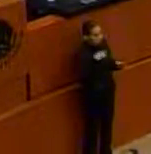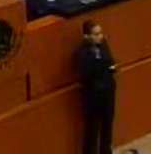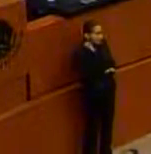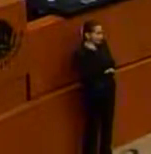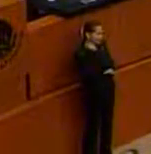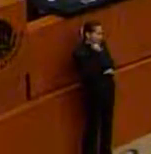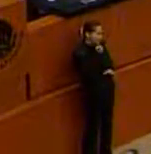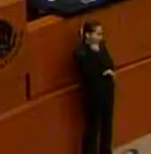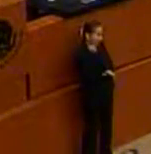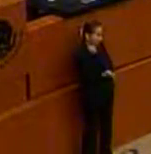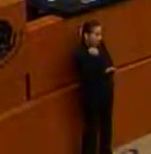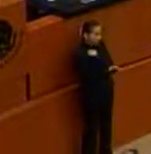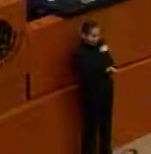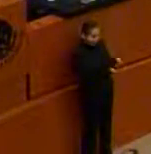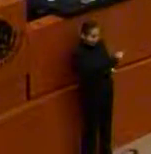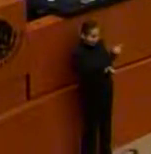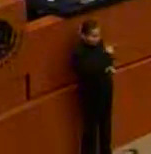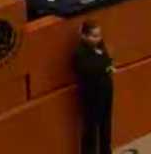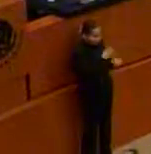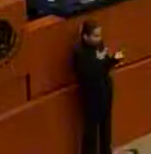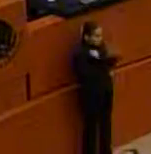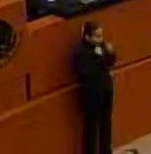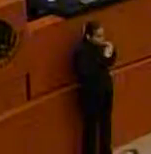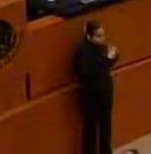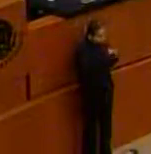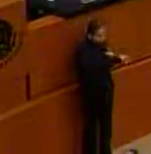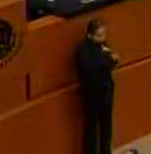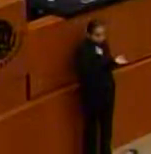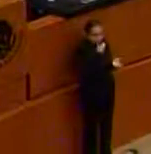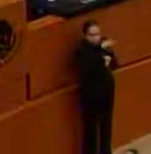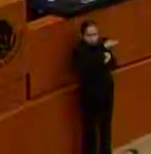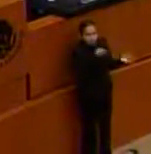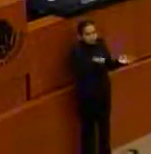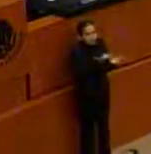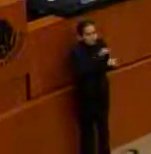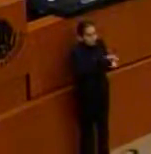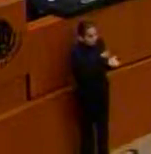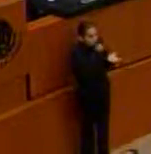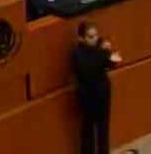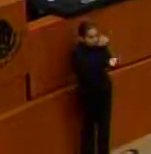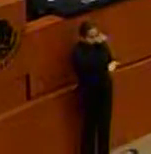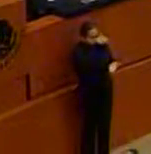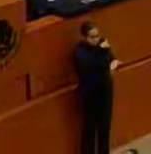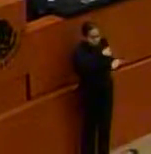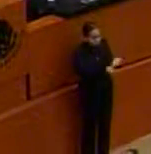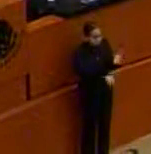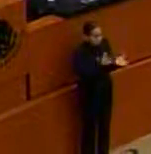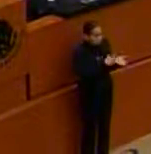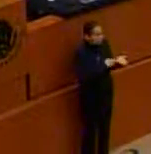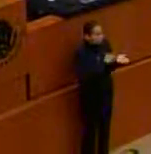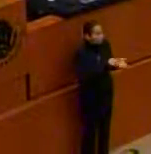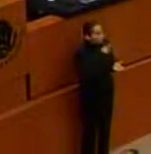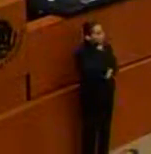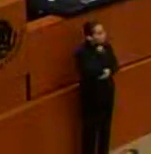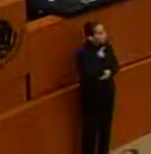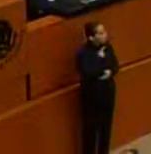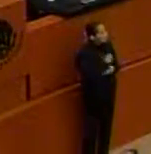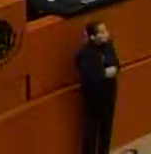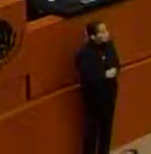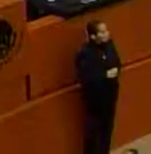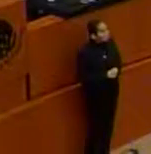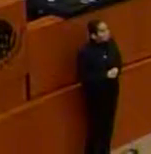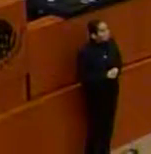el Parlamento pide al actual presidente Rouhani que, para balancear el presupuesto, porque se ha caído el ingreso petrolero,